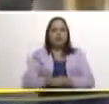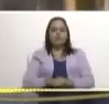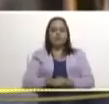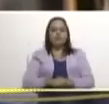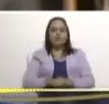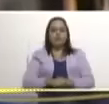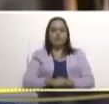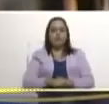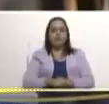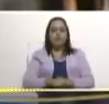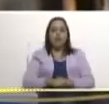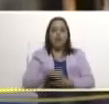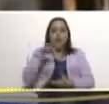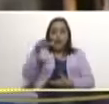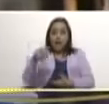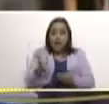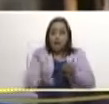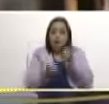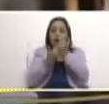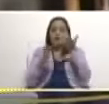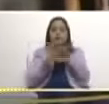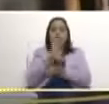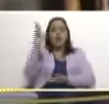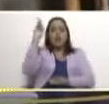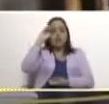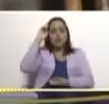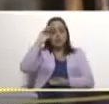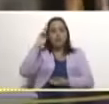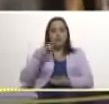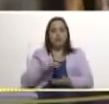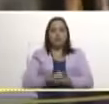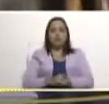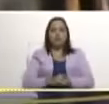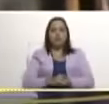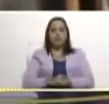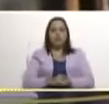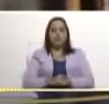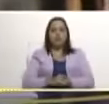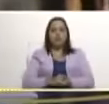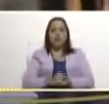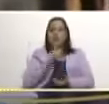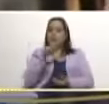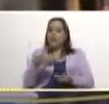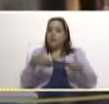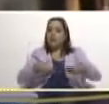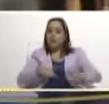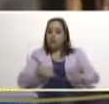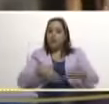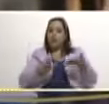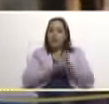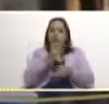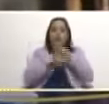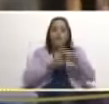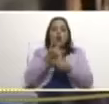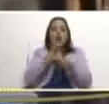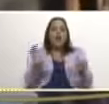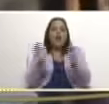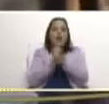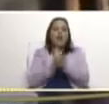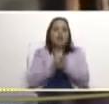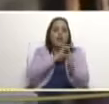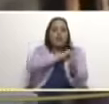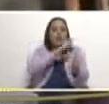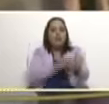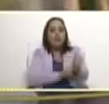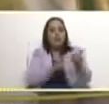Él creía en el apostolado de la razón y combatió en cuanto estuvo a su alcance el poder de